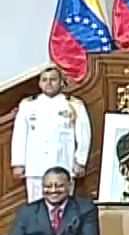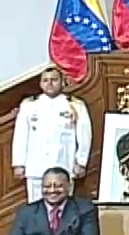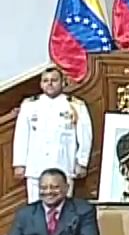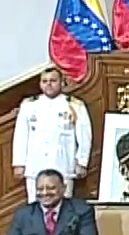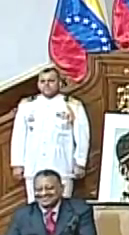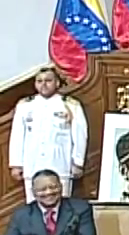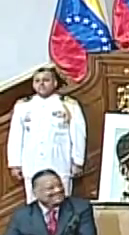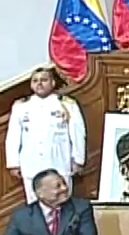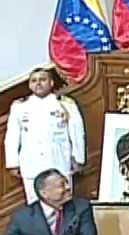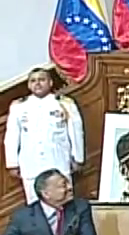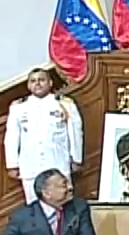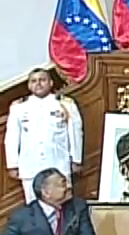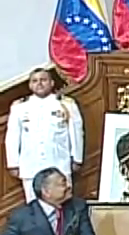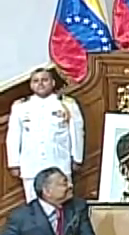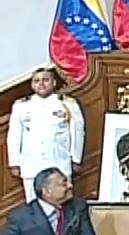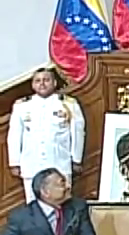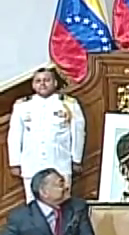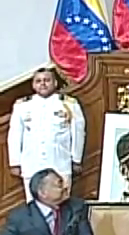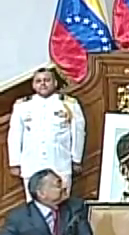conmigo.